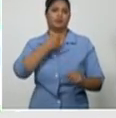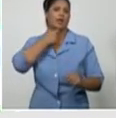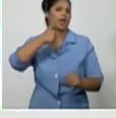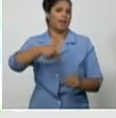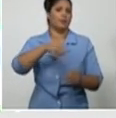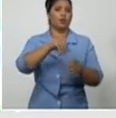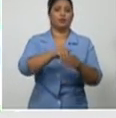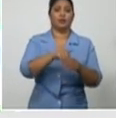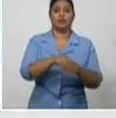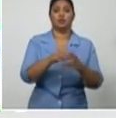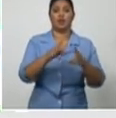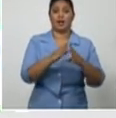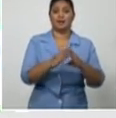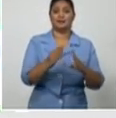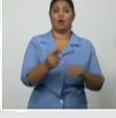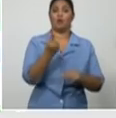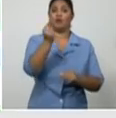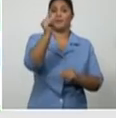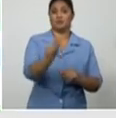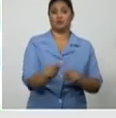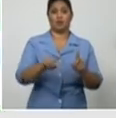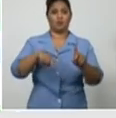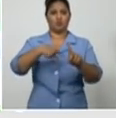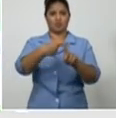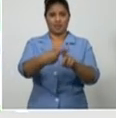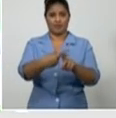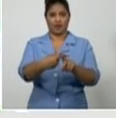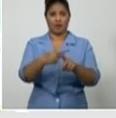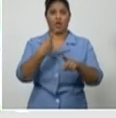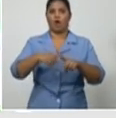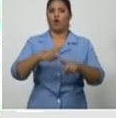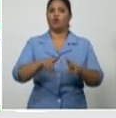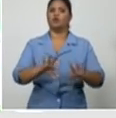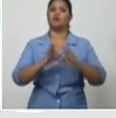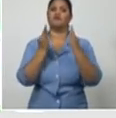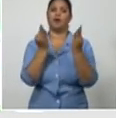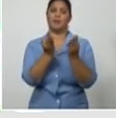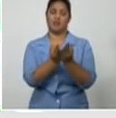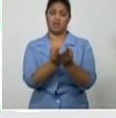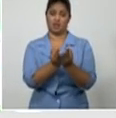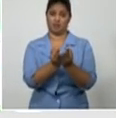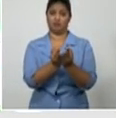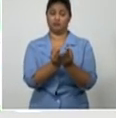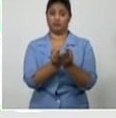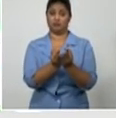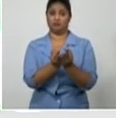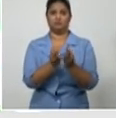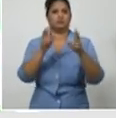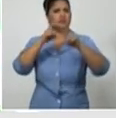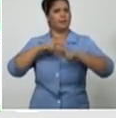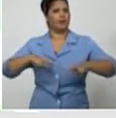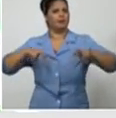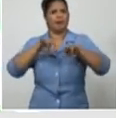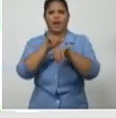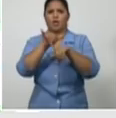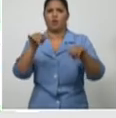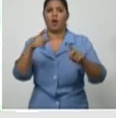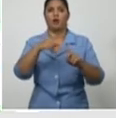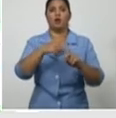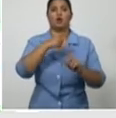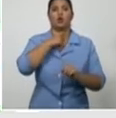que seguir participando activamente, sobre todo aquí en La Habana, que se